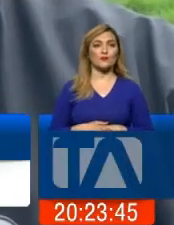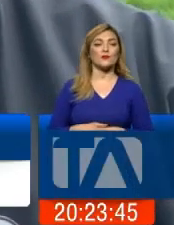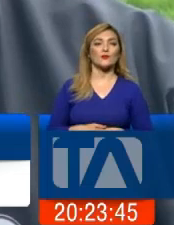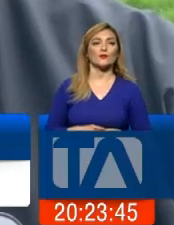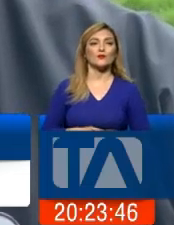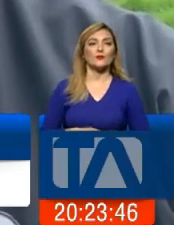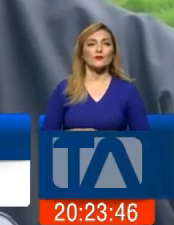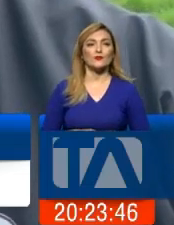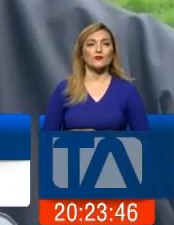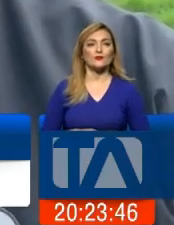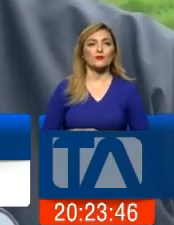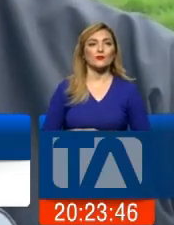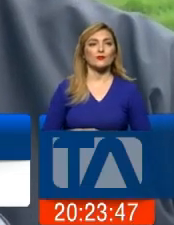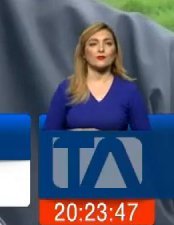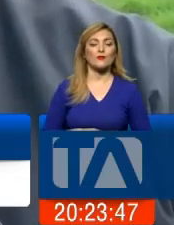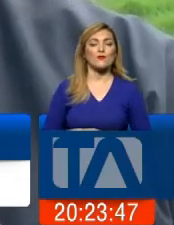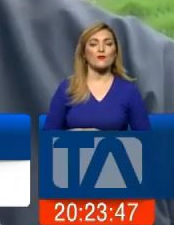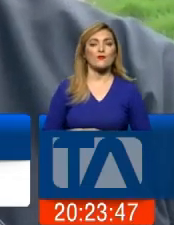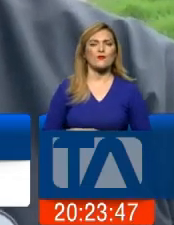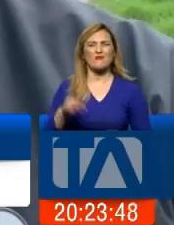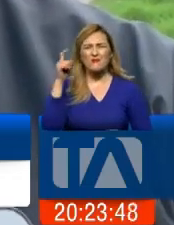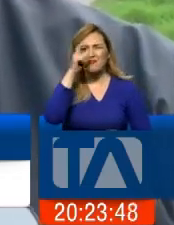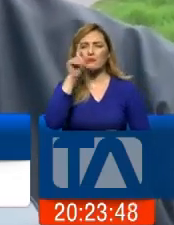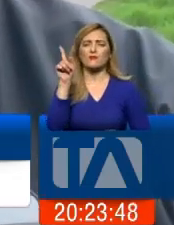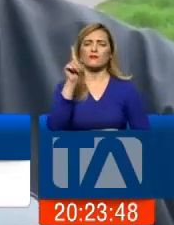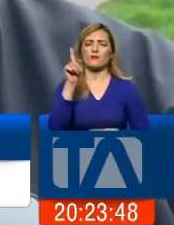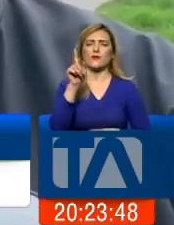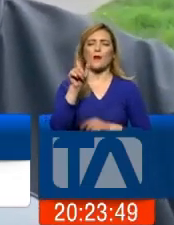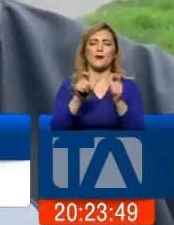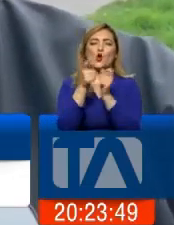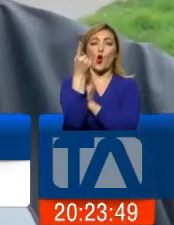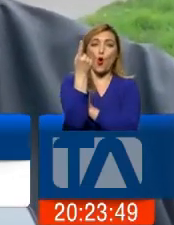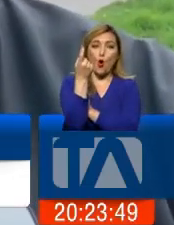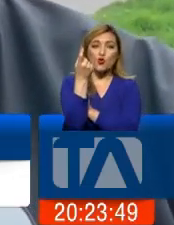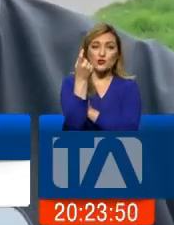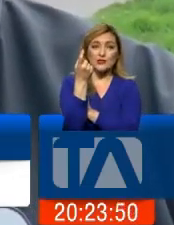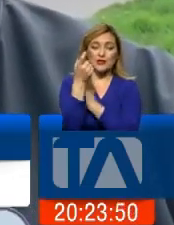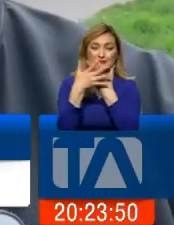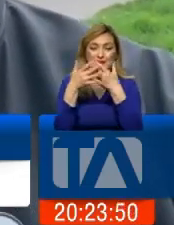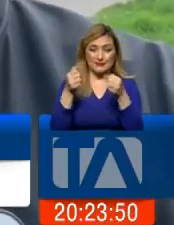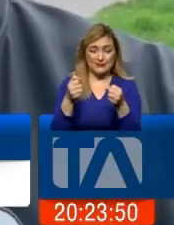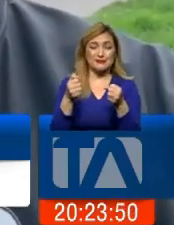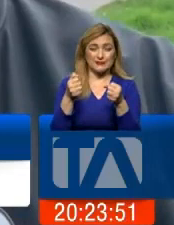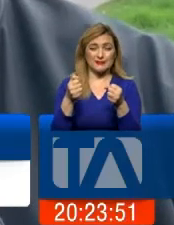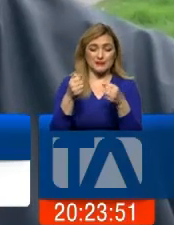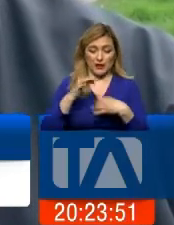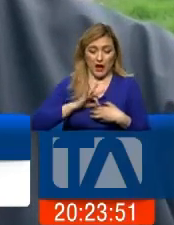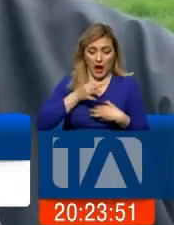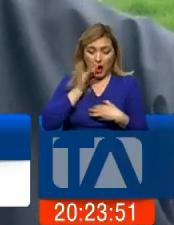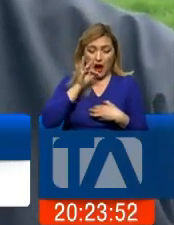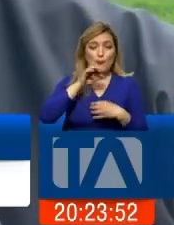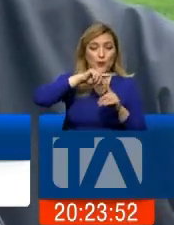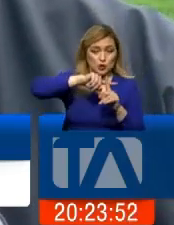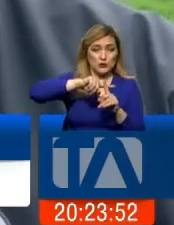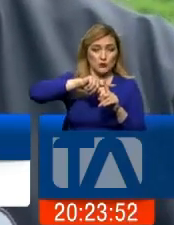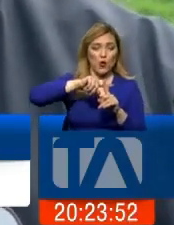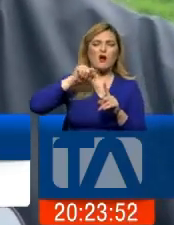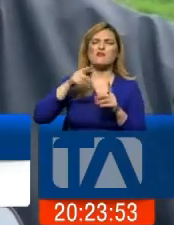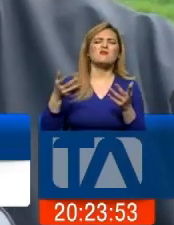tema complicado todavía. Tenemos a las 11 personas privadas de la libertad que fueron